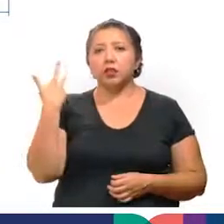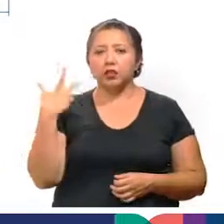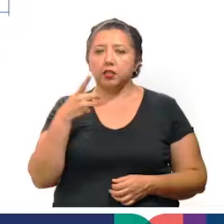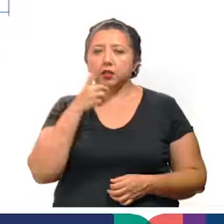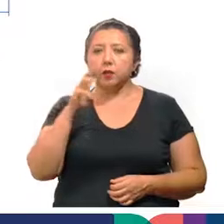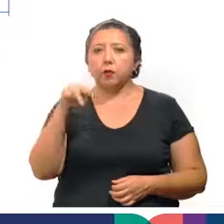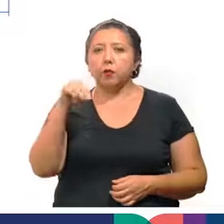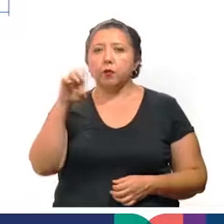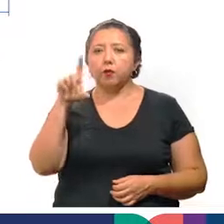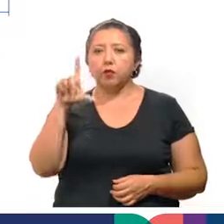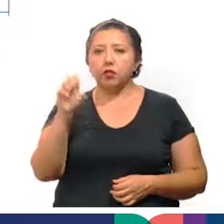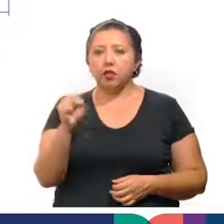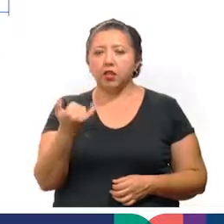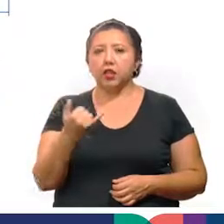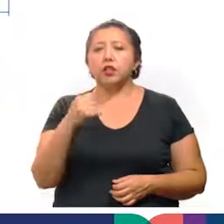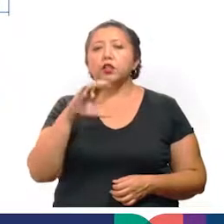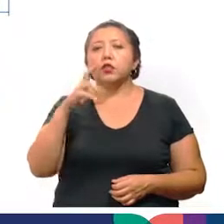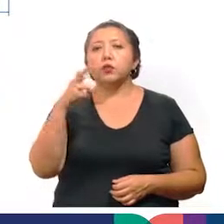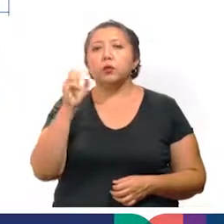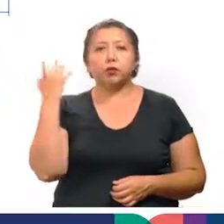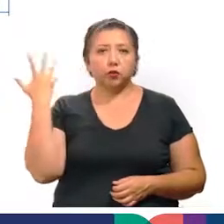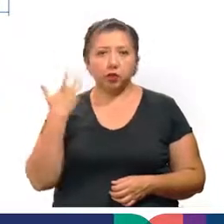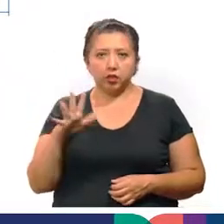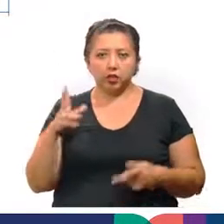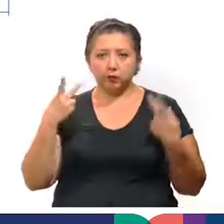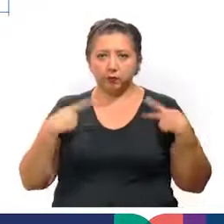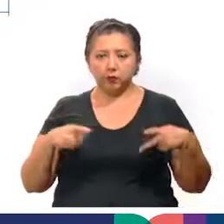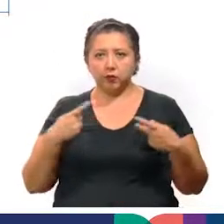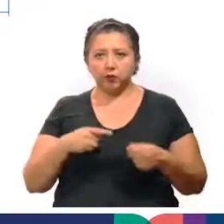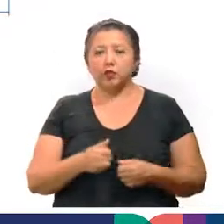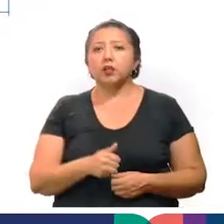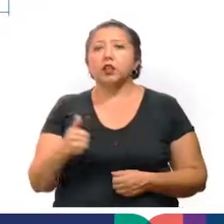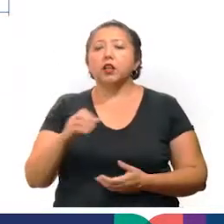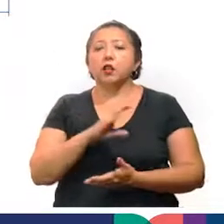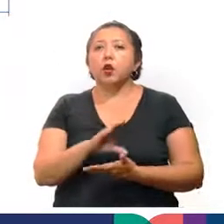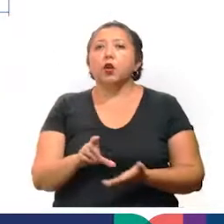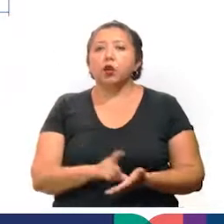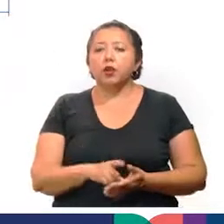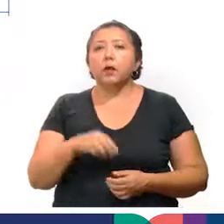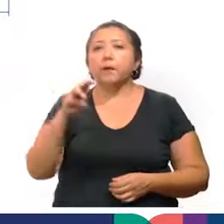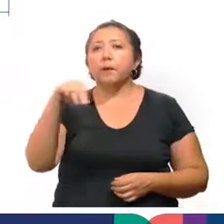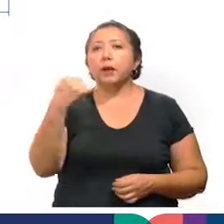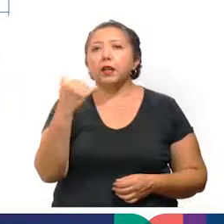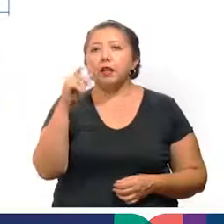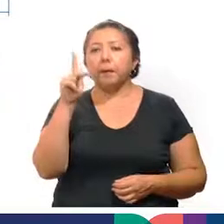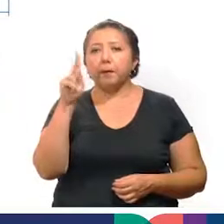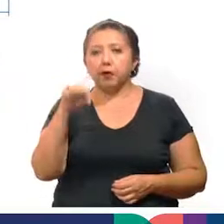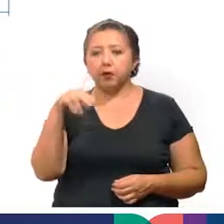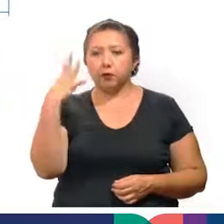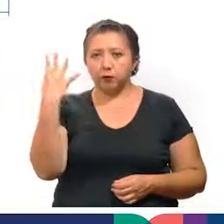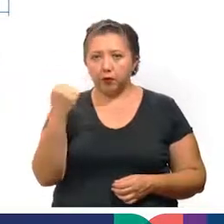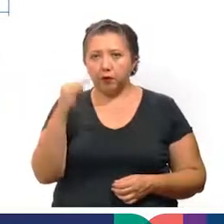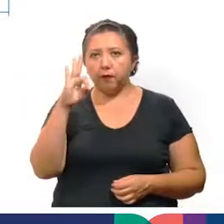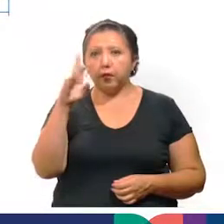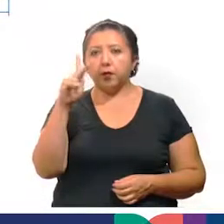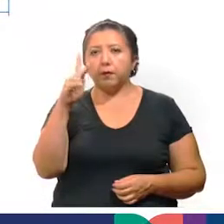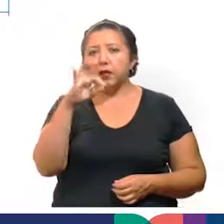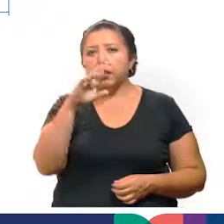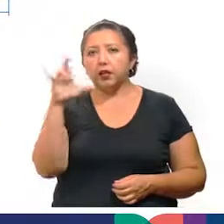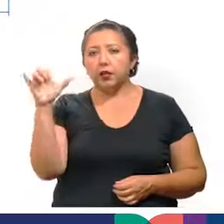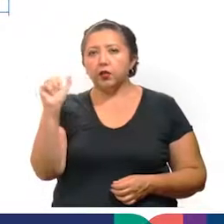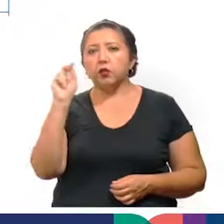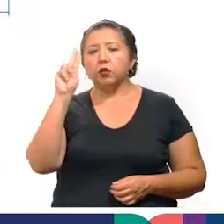13, Mulzay y Chuborná de Hidalgo con 10 personas contagiadas en cada colonia, Mayapán 9, Felipe Carrillo Puerto Norte